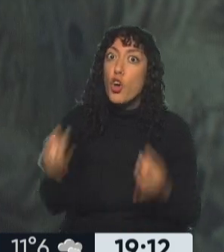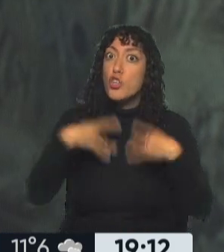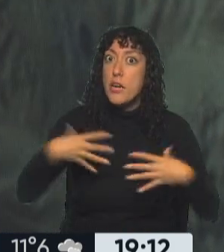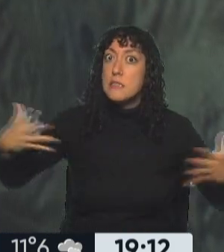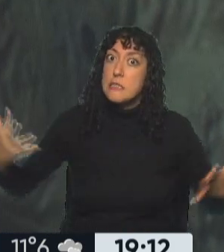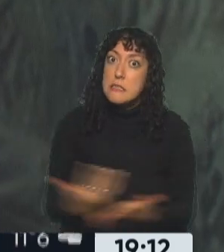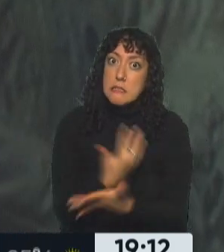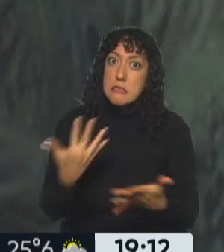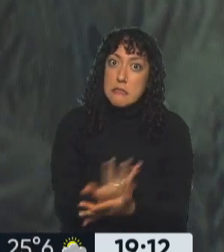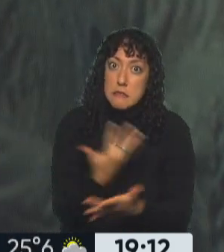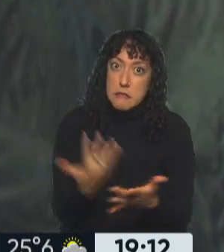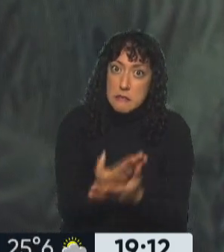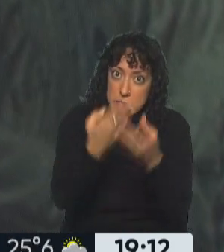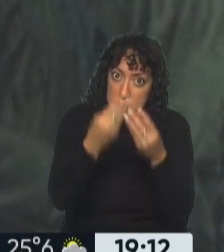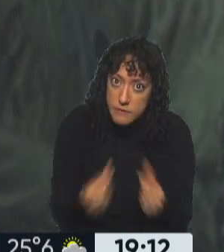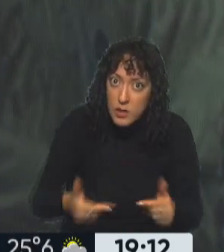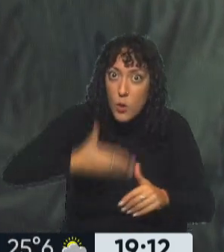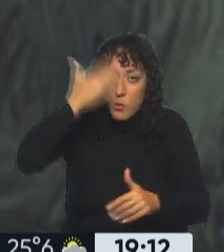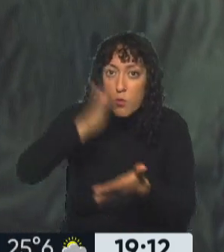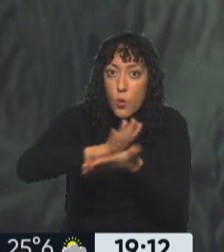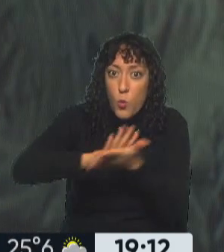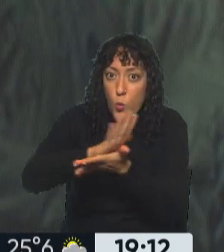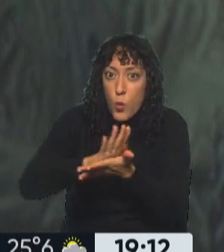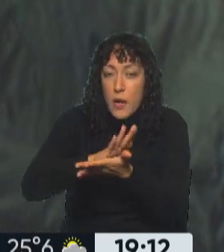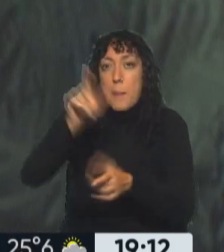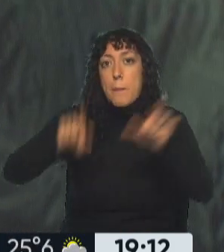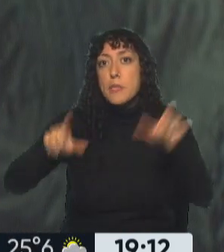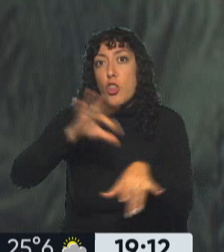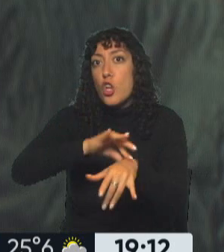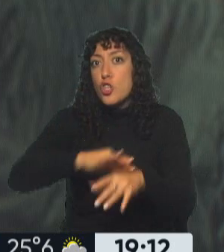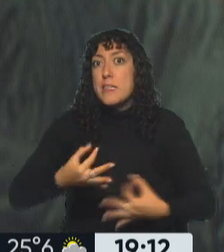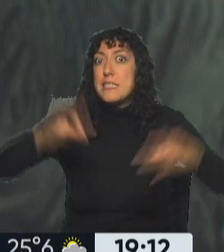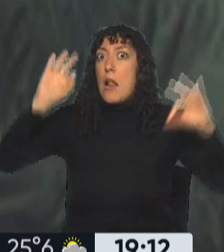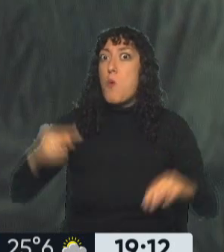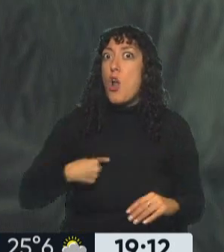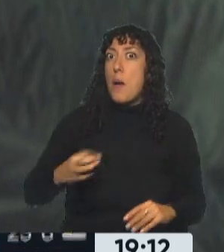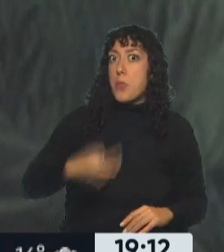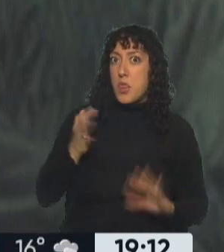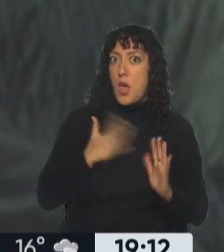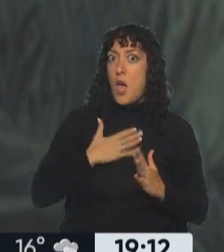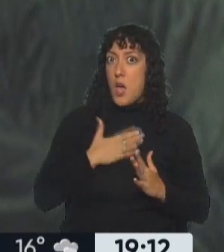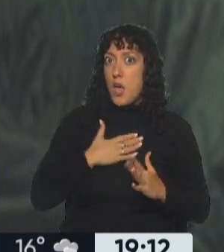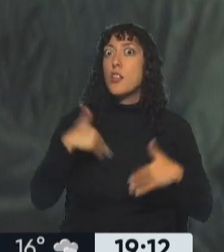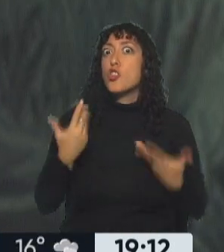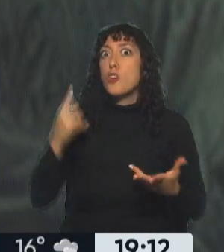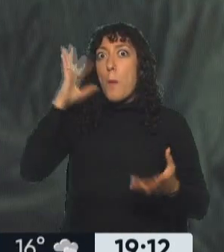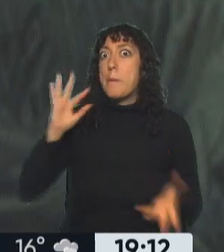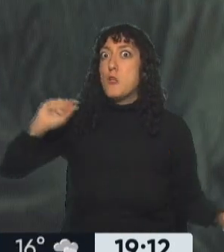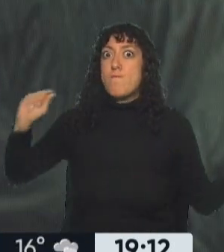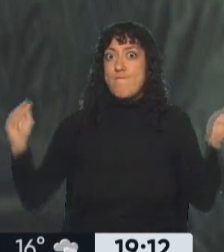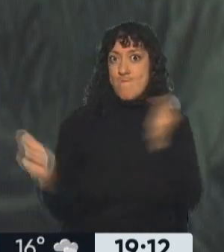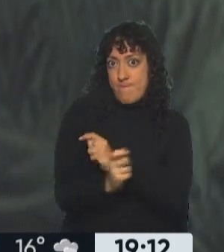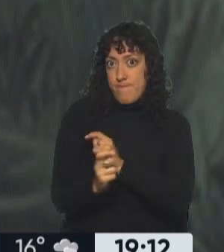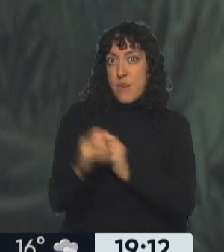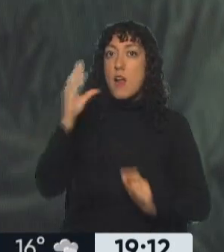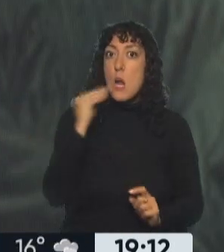hecho, salió después, dijo, en el hospital me salvaron la vida, y ahí automáticamente cambió las posturas y de hecho después el